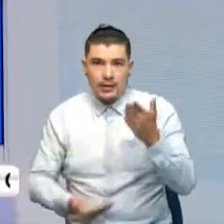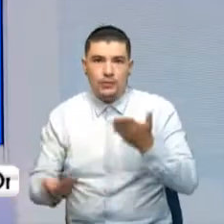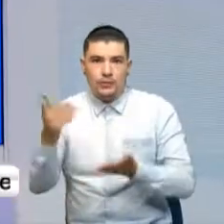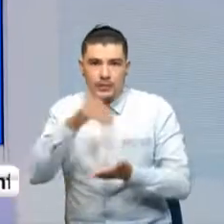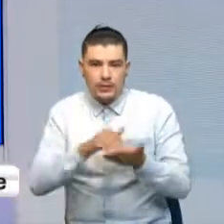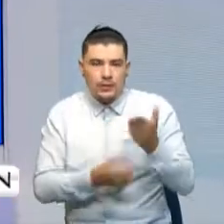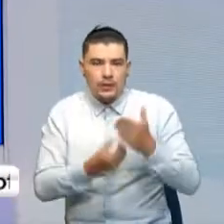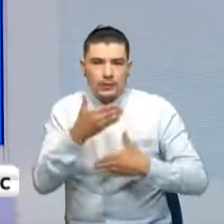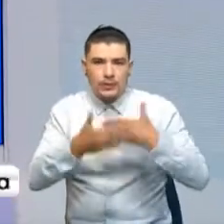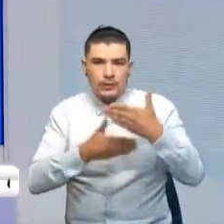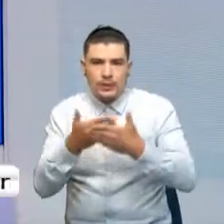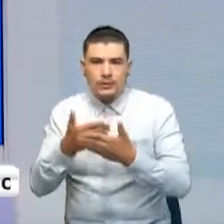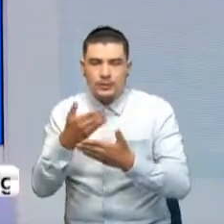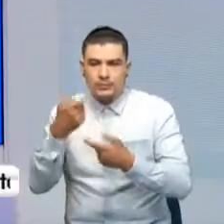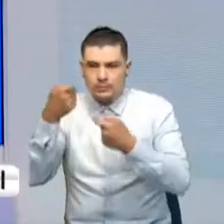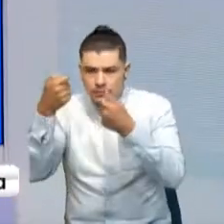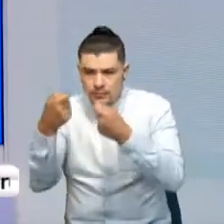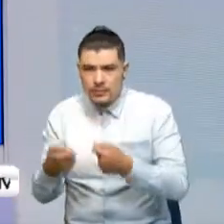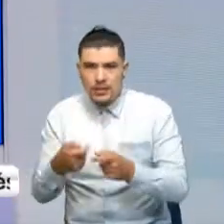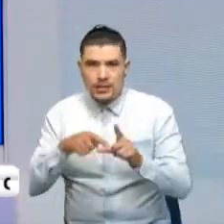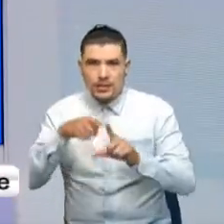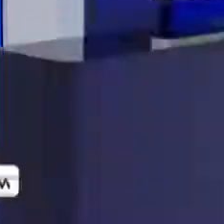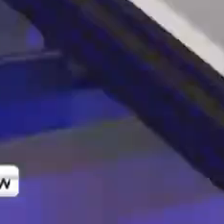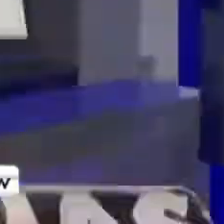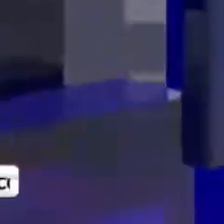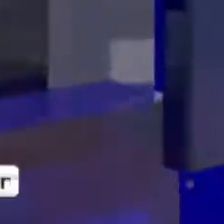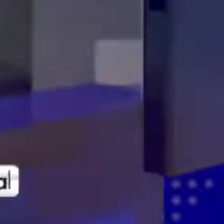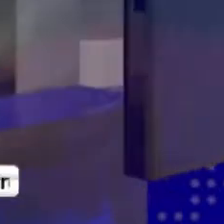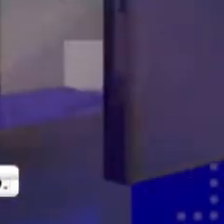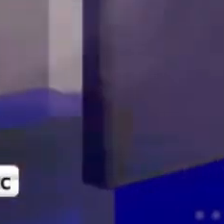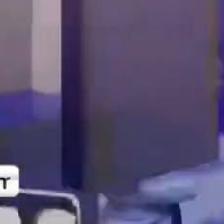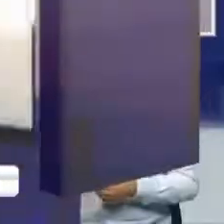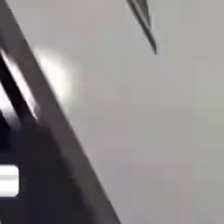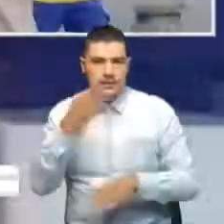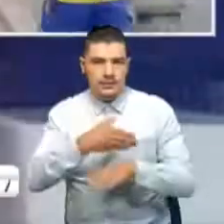nos tiene información Pablo Vázquez desde el centro de la ciudad. Adelante.